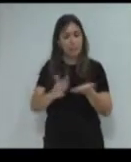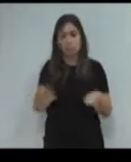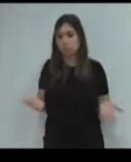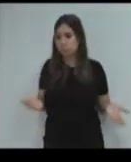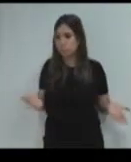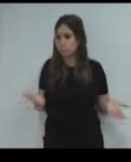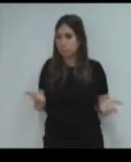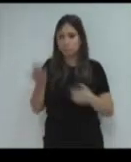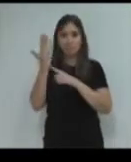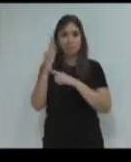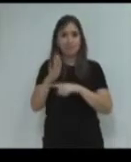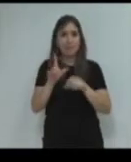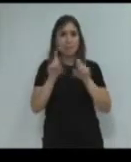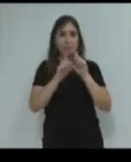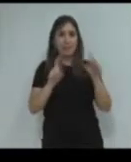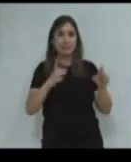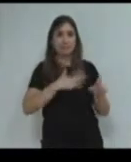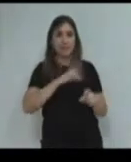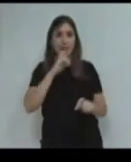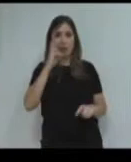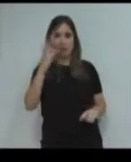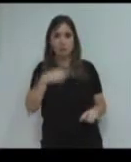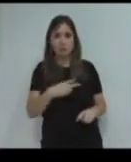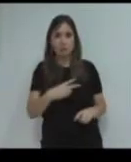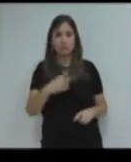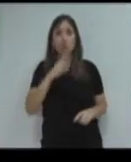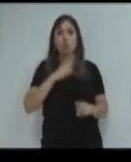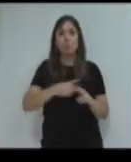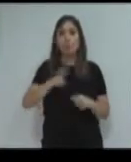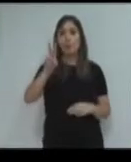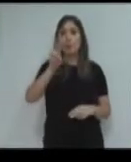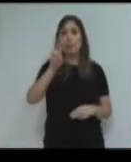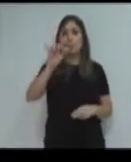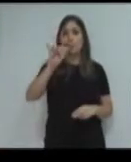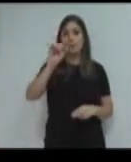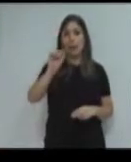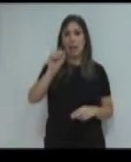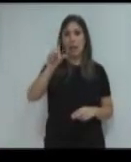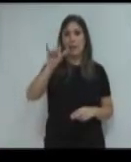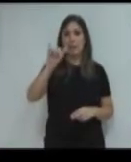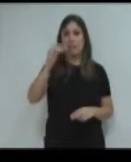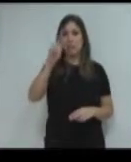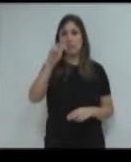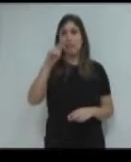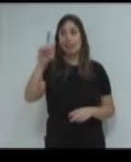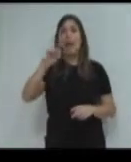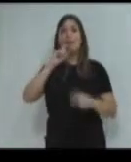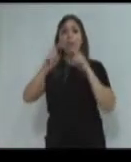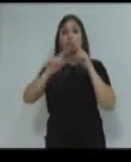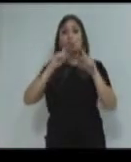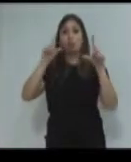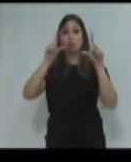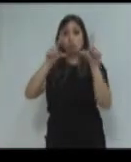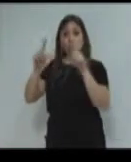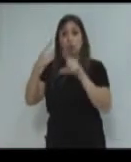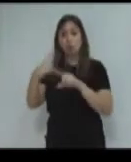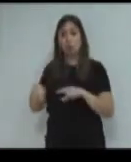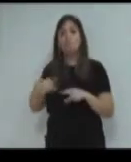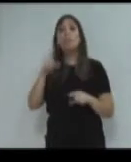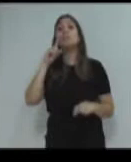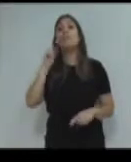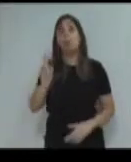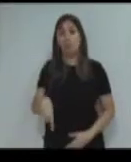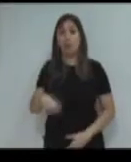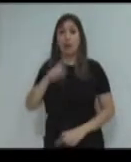presentaría a una de nuestras empresas del grupo, por ejemplo, que es Vía Libre, que la señalética, porque es que esta es otra,